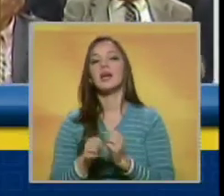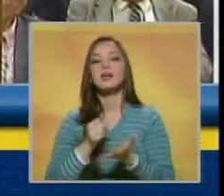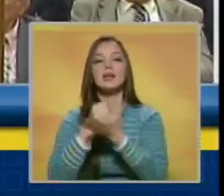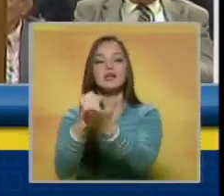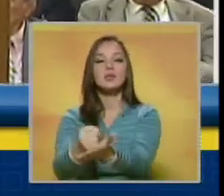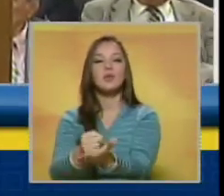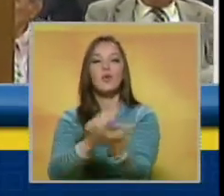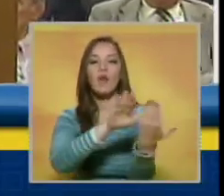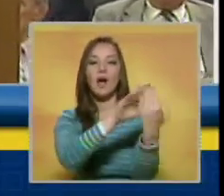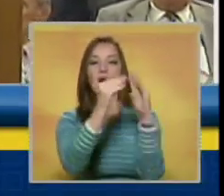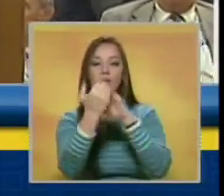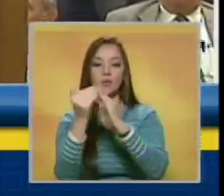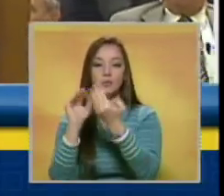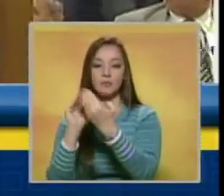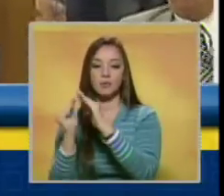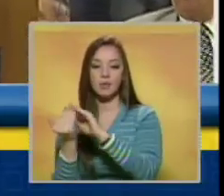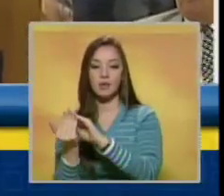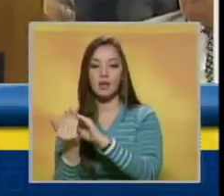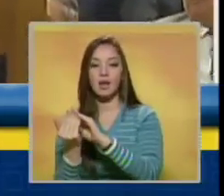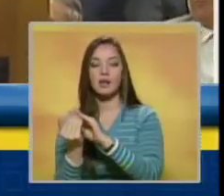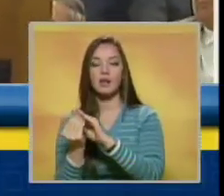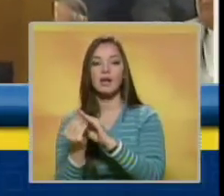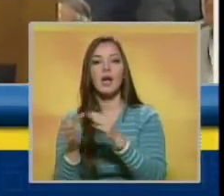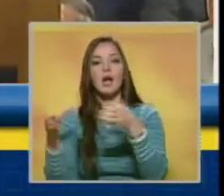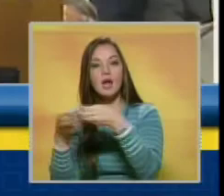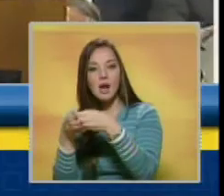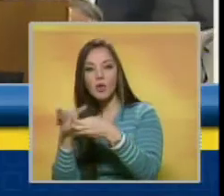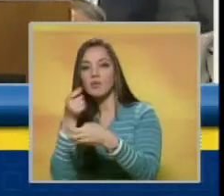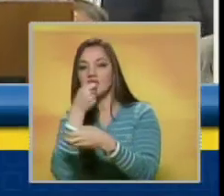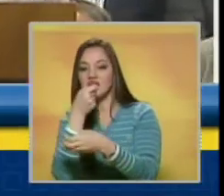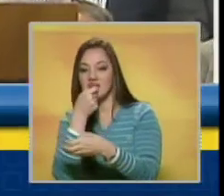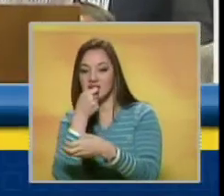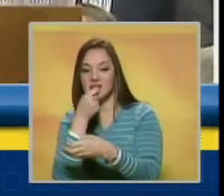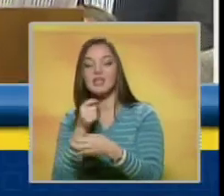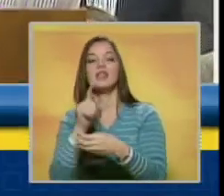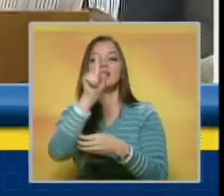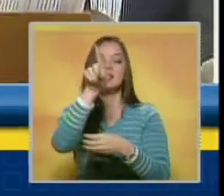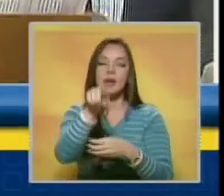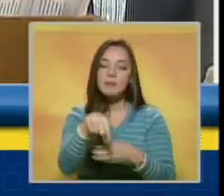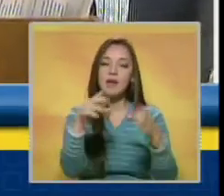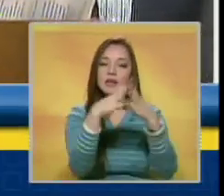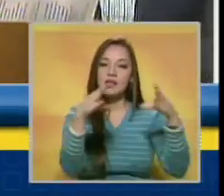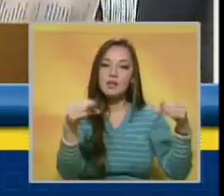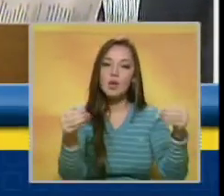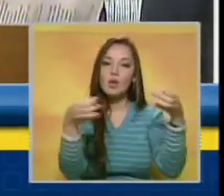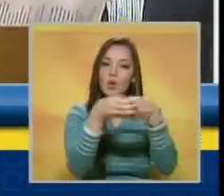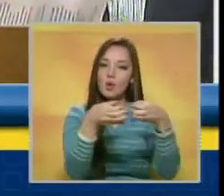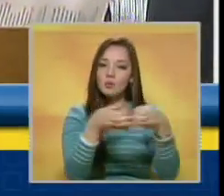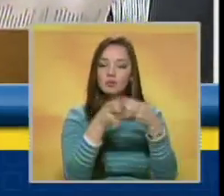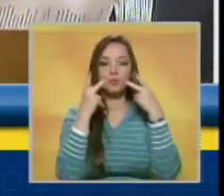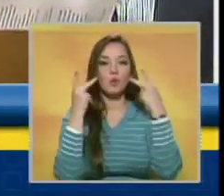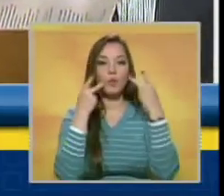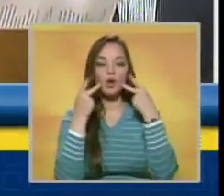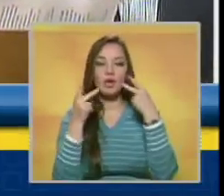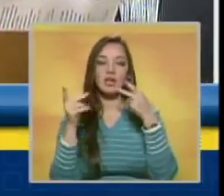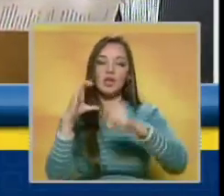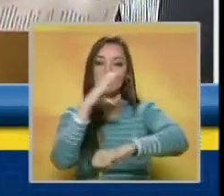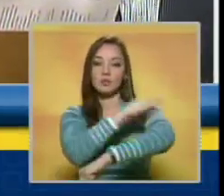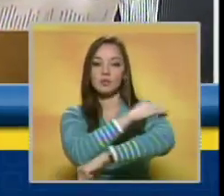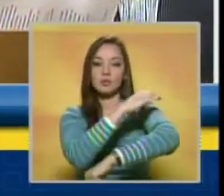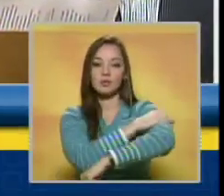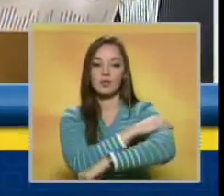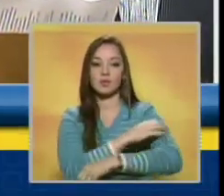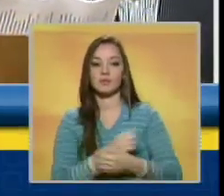comunitarios, no solo de COPEI, de todas las fuerzas políticas de la unidad, porque no